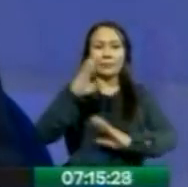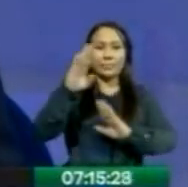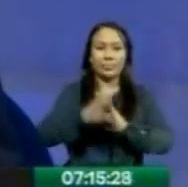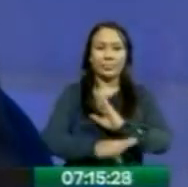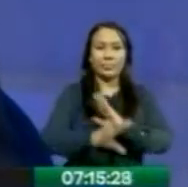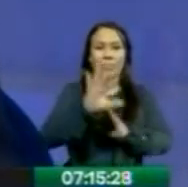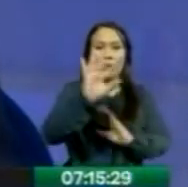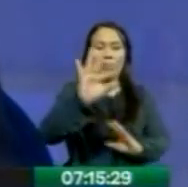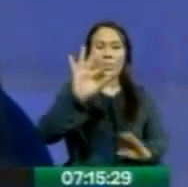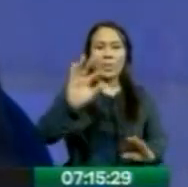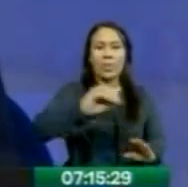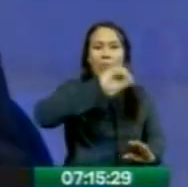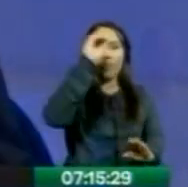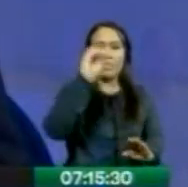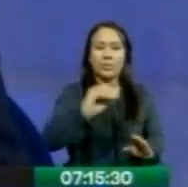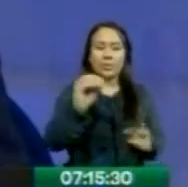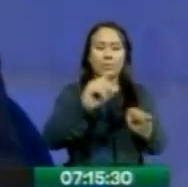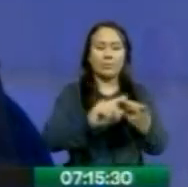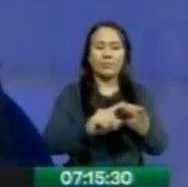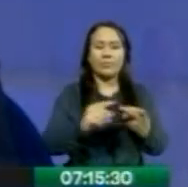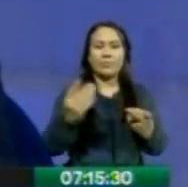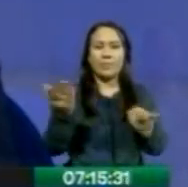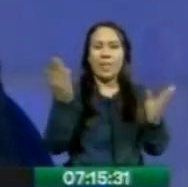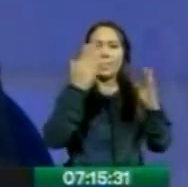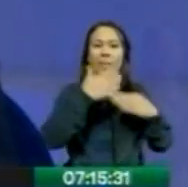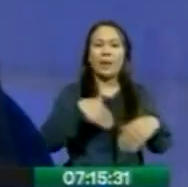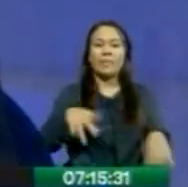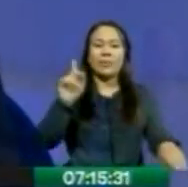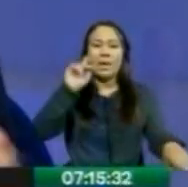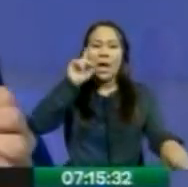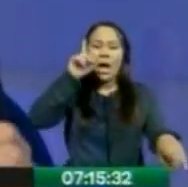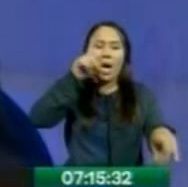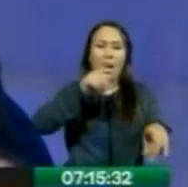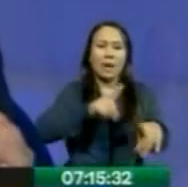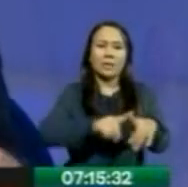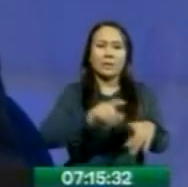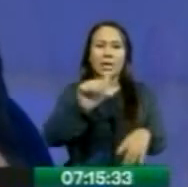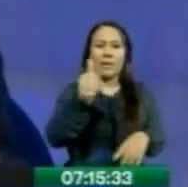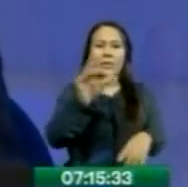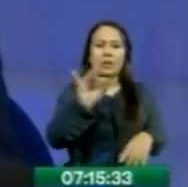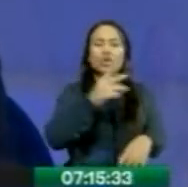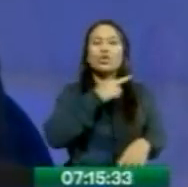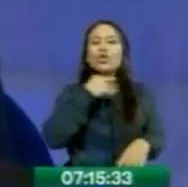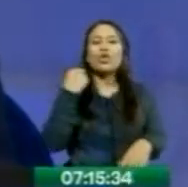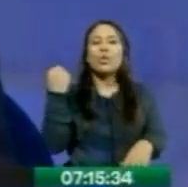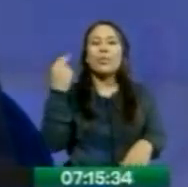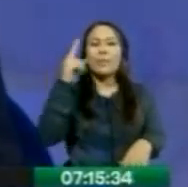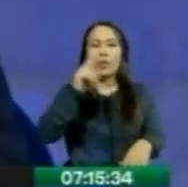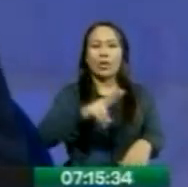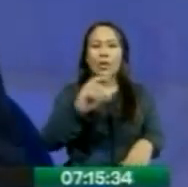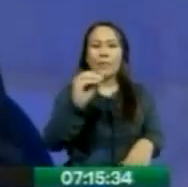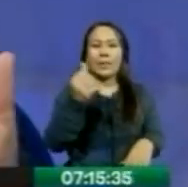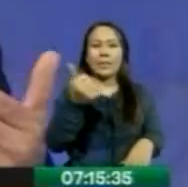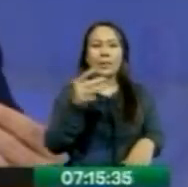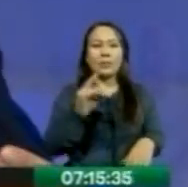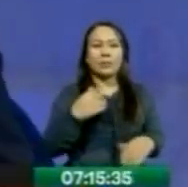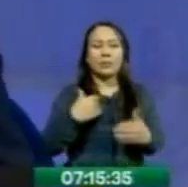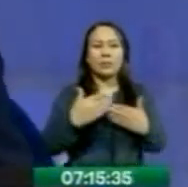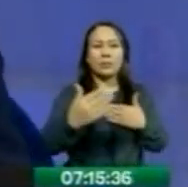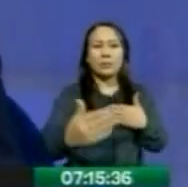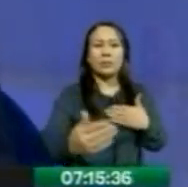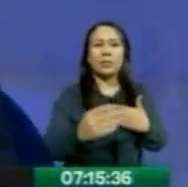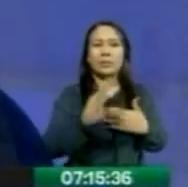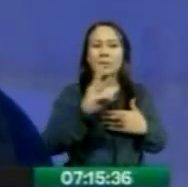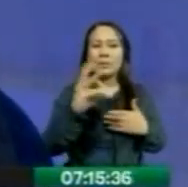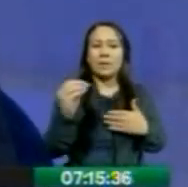del 99%. Esta etapa concluye o fenece el 18 de noviembre del 2018. Una segunda etapa de